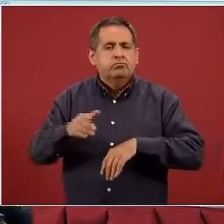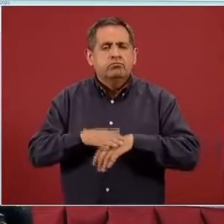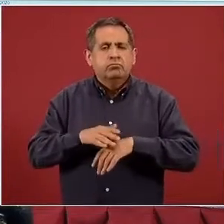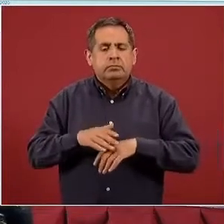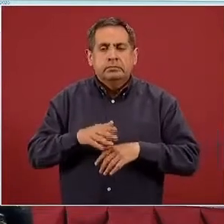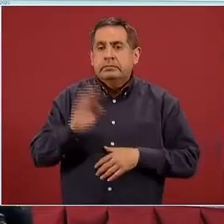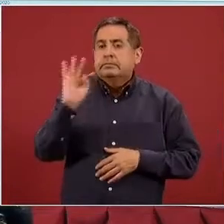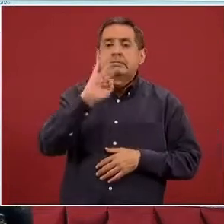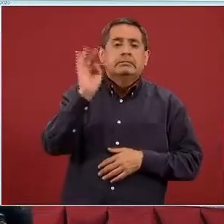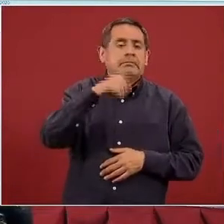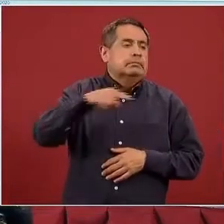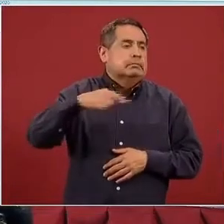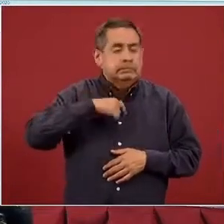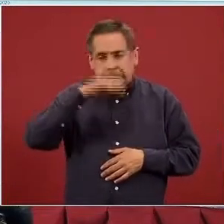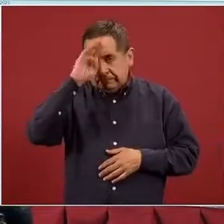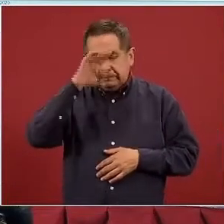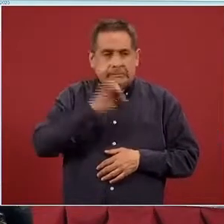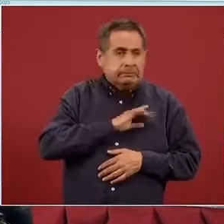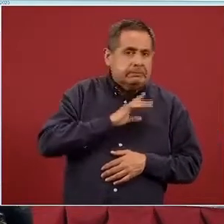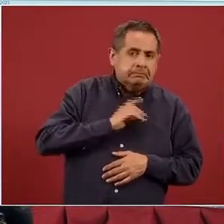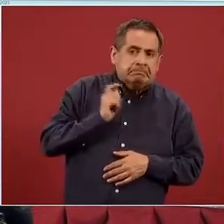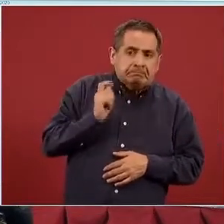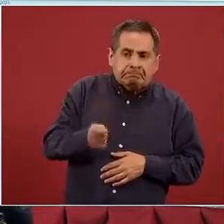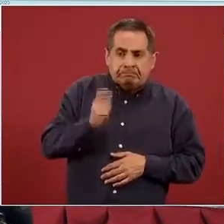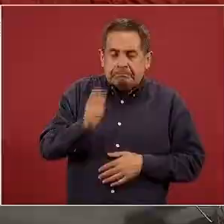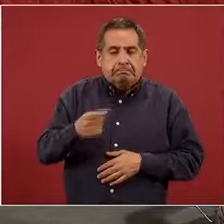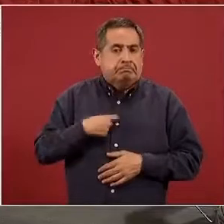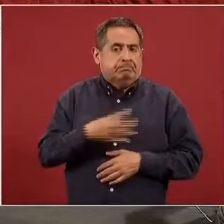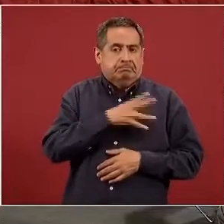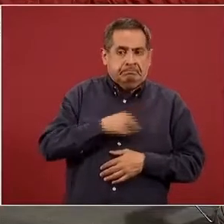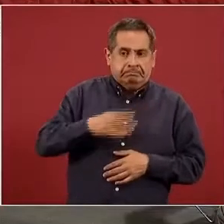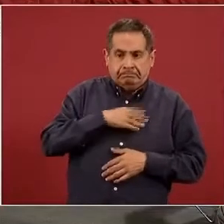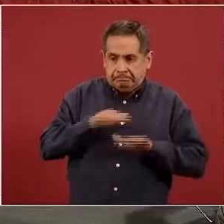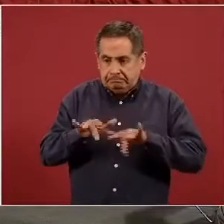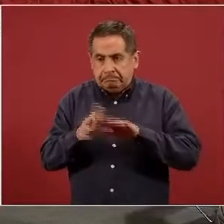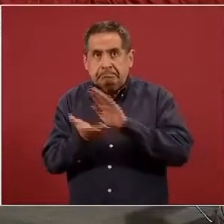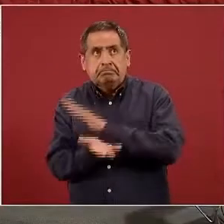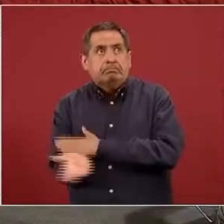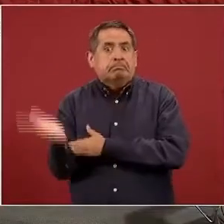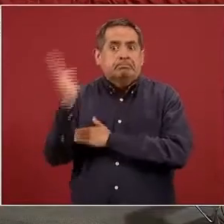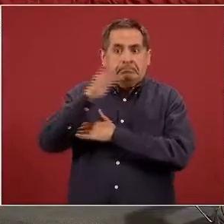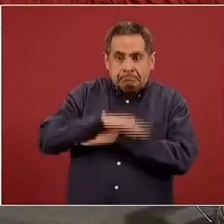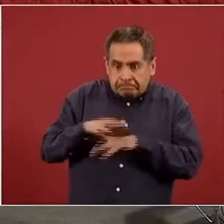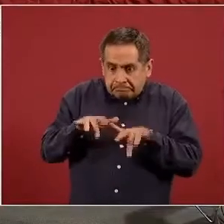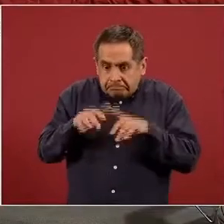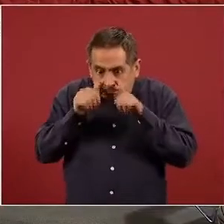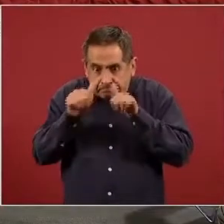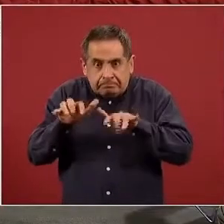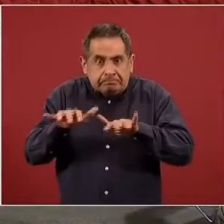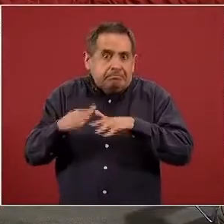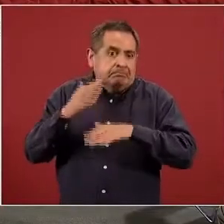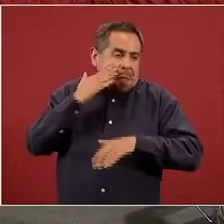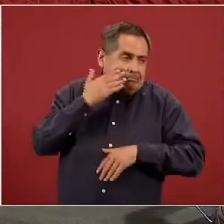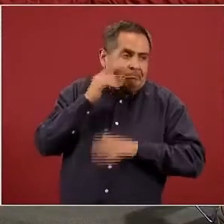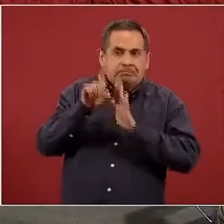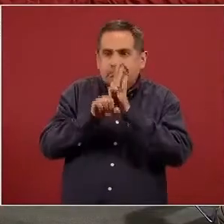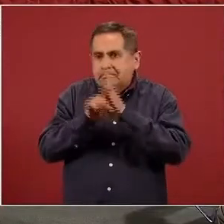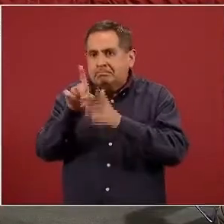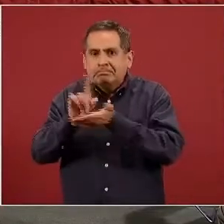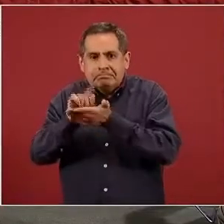el miedo, con esta sensación de qué es lo que voy a hacer con mis hijos, que se la pasan todo el día pues viendo sus redes sociales o que